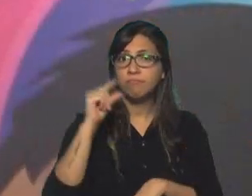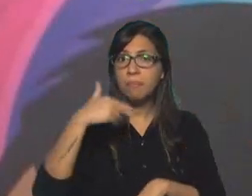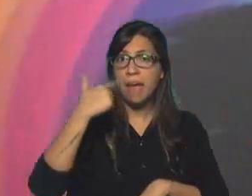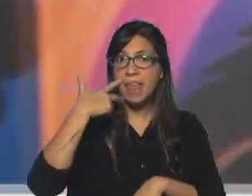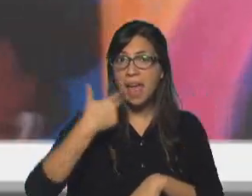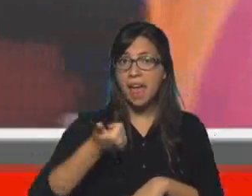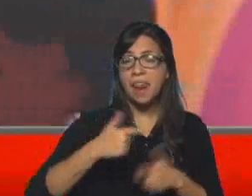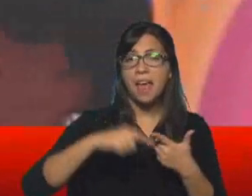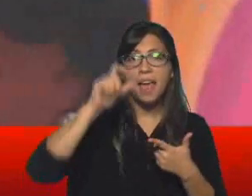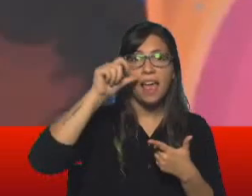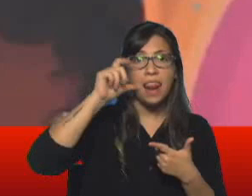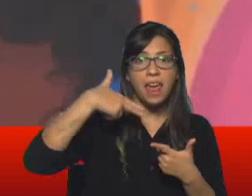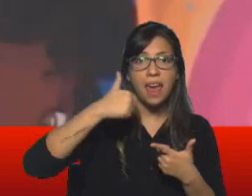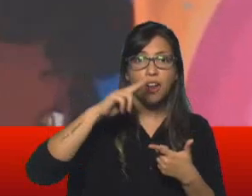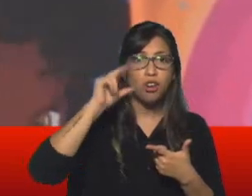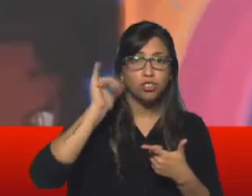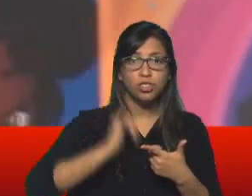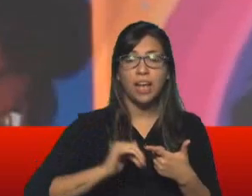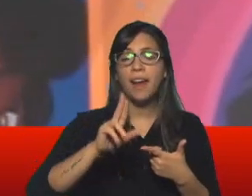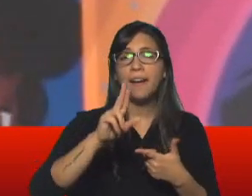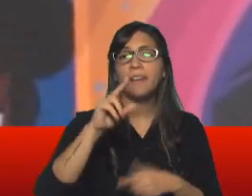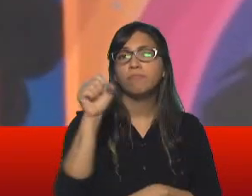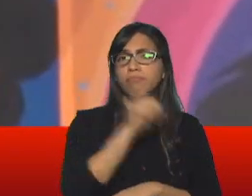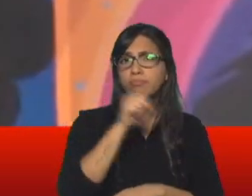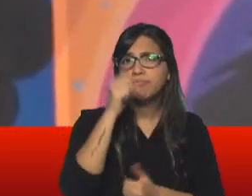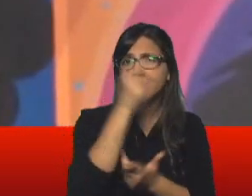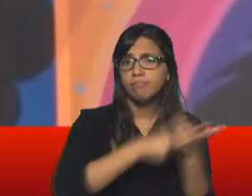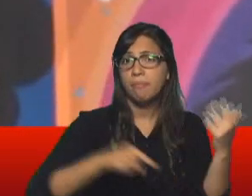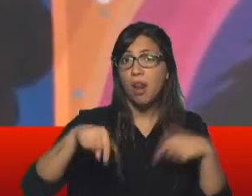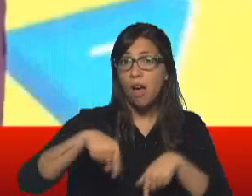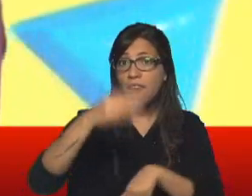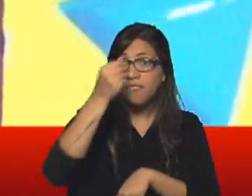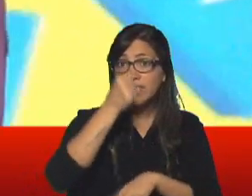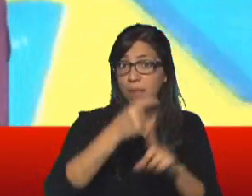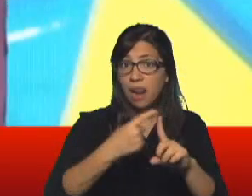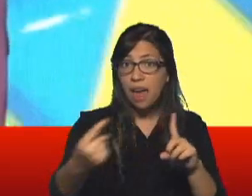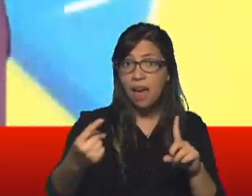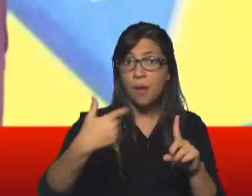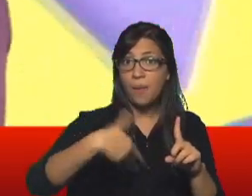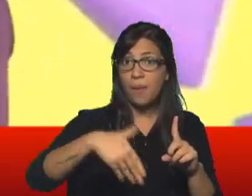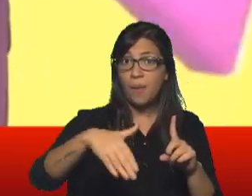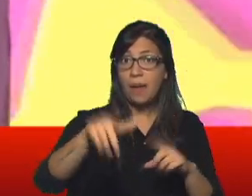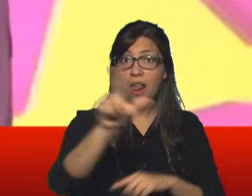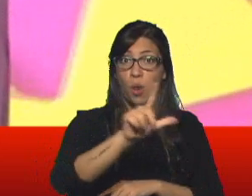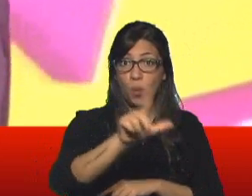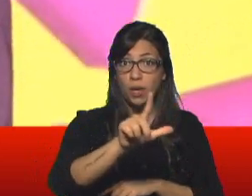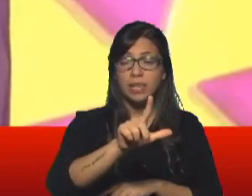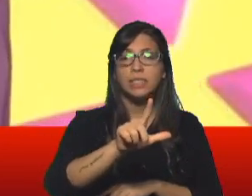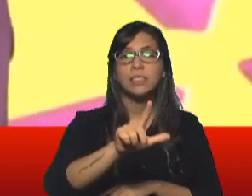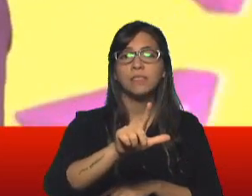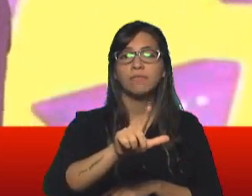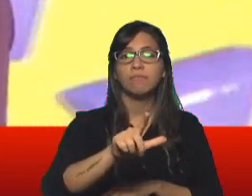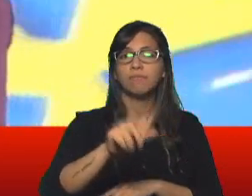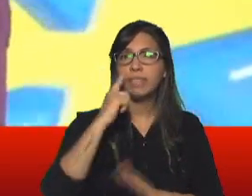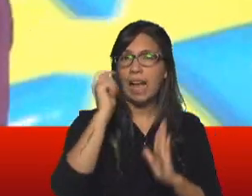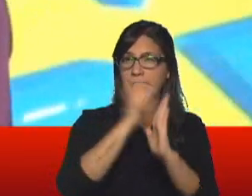estaba Elena Roger con Escalandrum, pero por ejemplo tenemos para este fin de semana largo, para el día lunes,